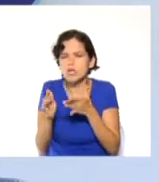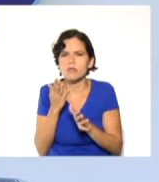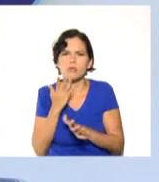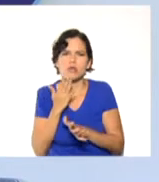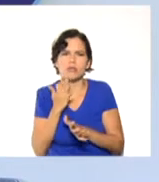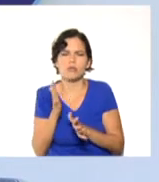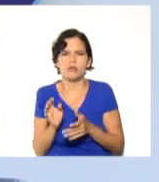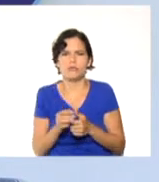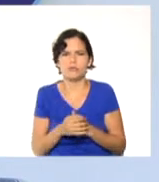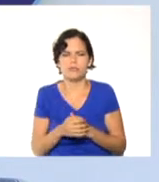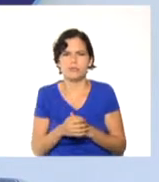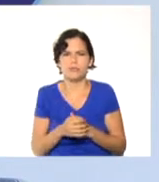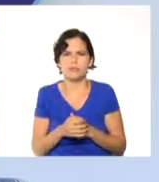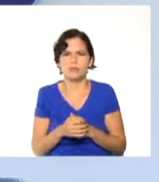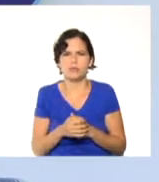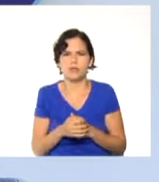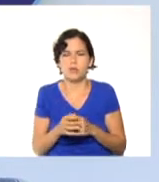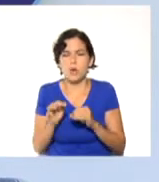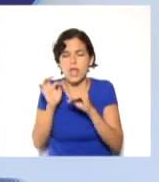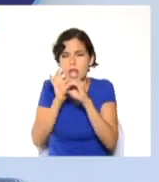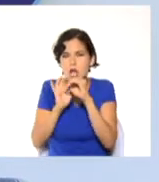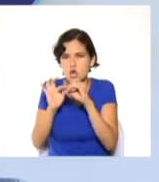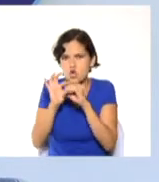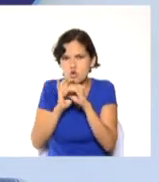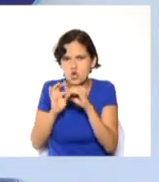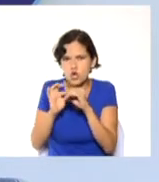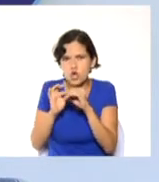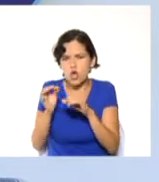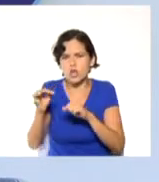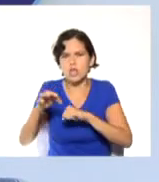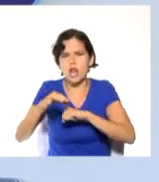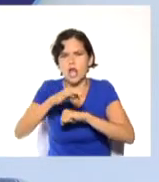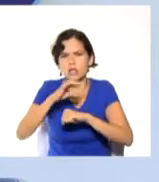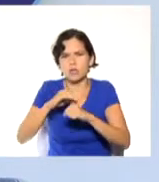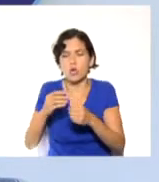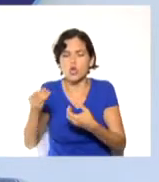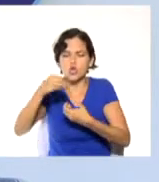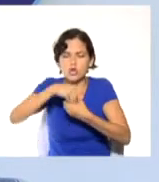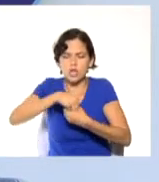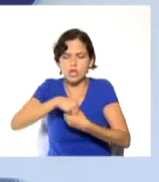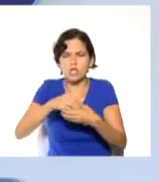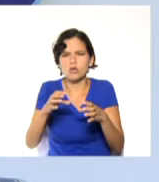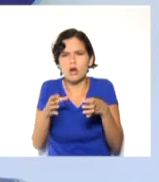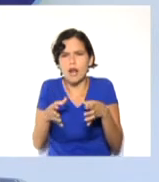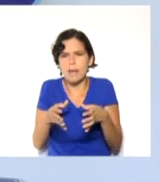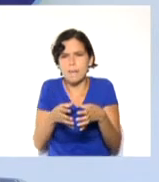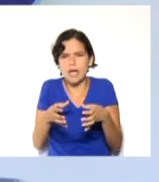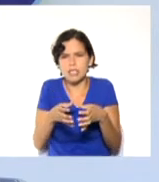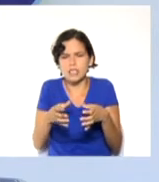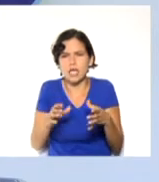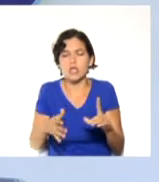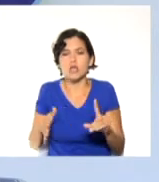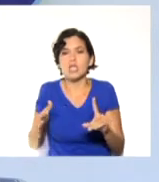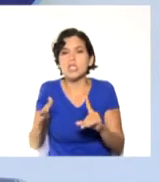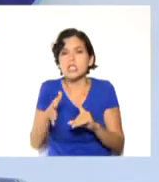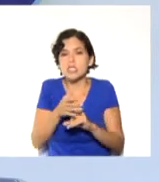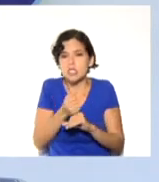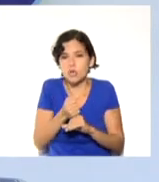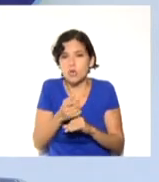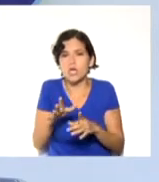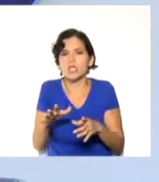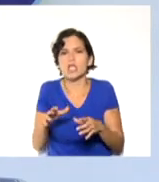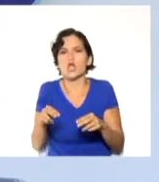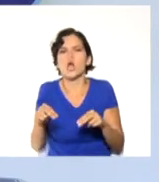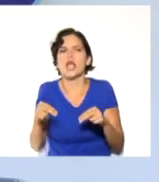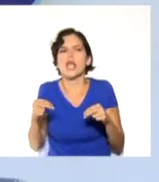ejemplo, lo que hablamos del núcleo del átomo, donde se concentra la masa y donde se encuentran los